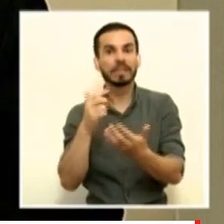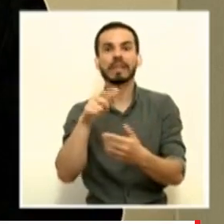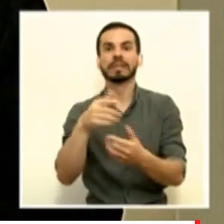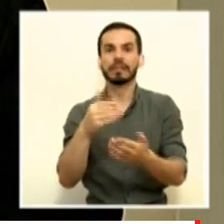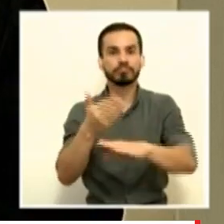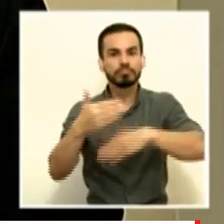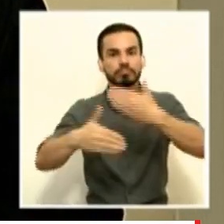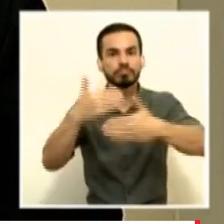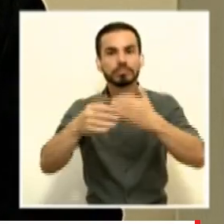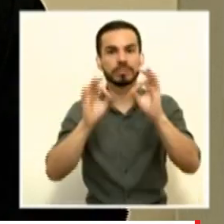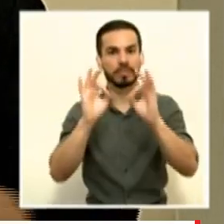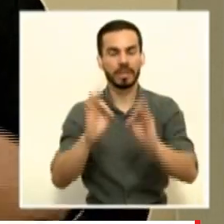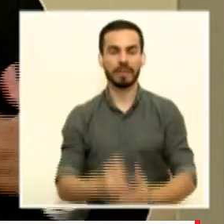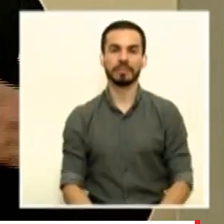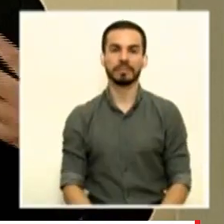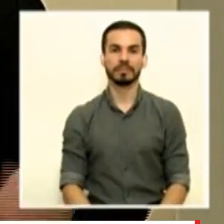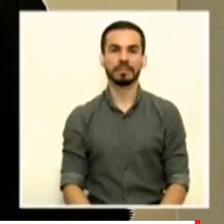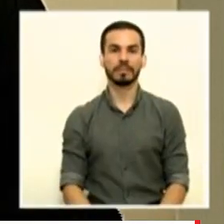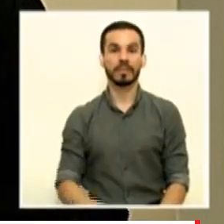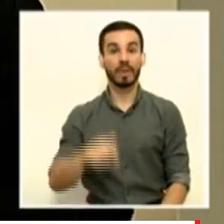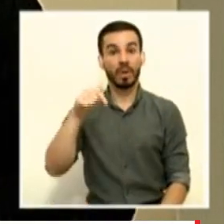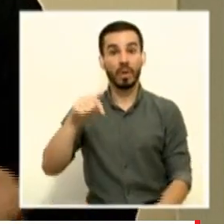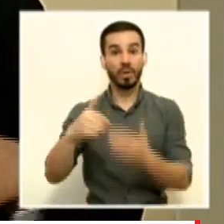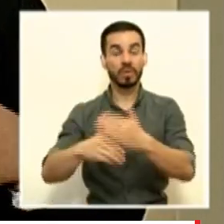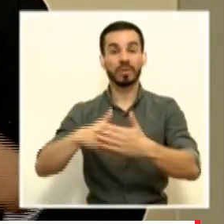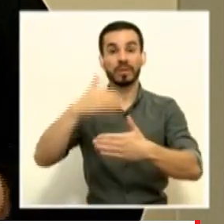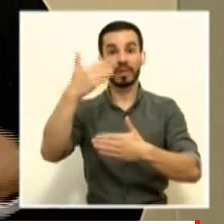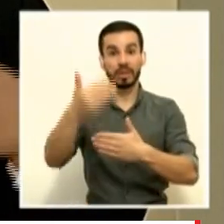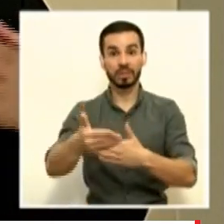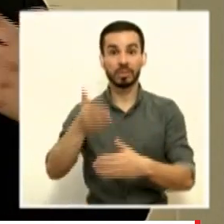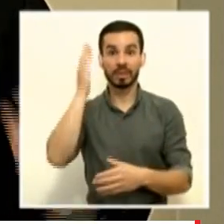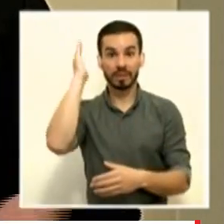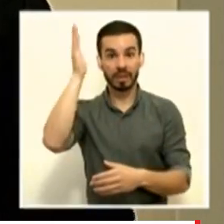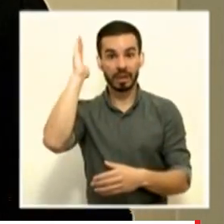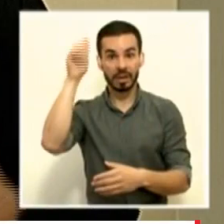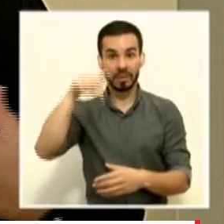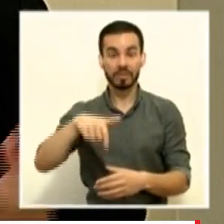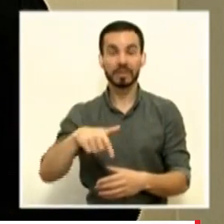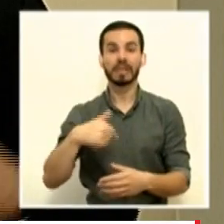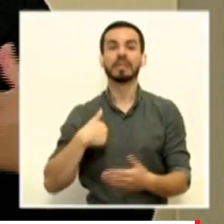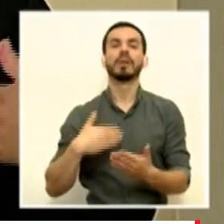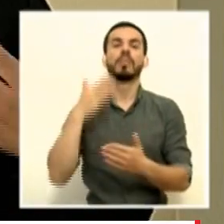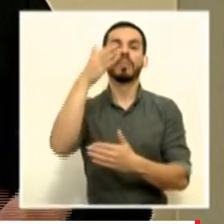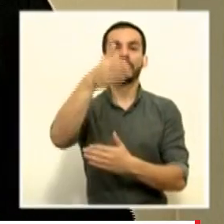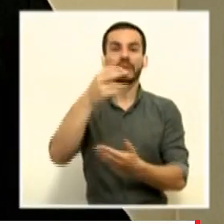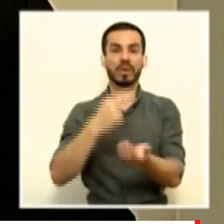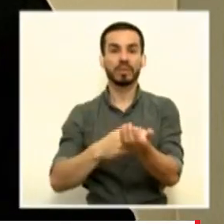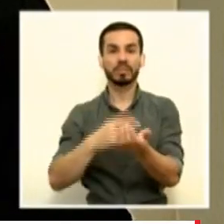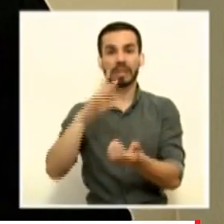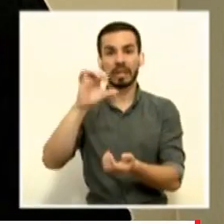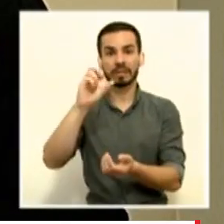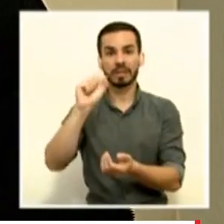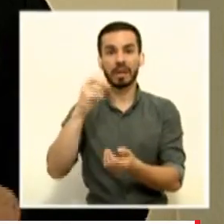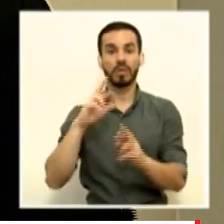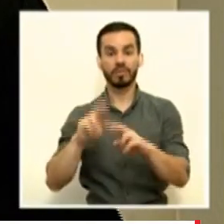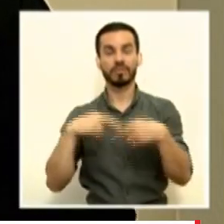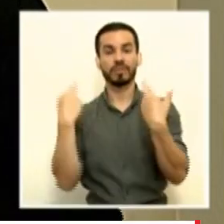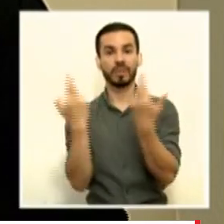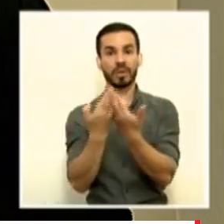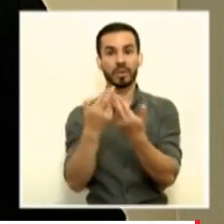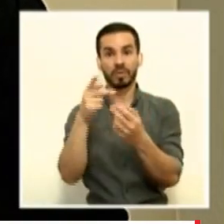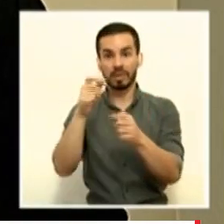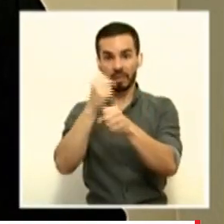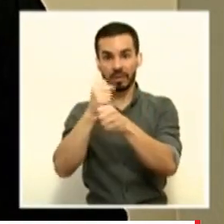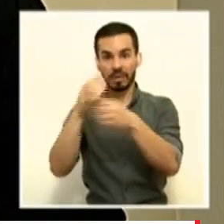bien. Hoy, después de la conferencia, yo voy a ir un momento al SEACO, a reunirme con el personal del SEACO para